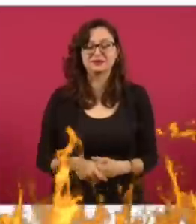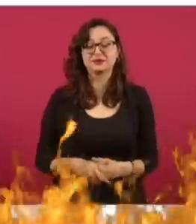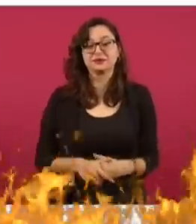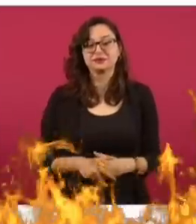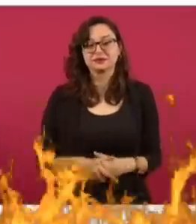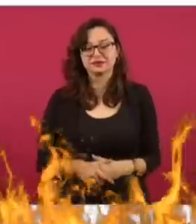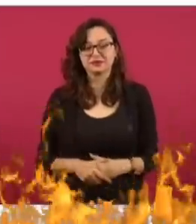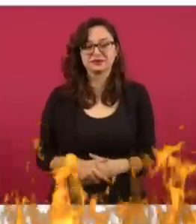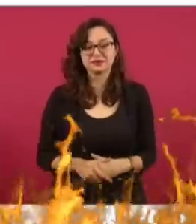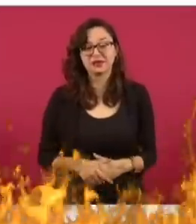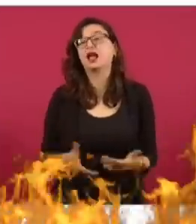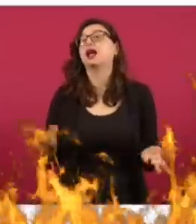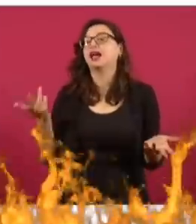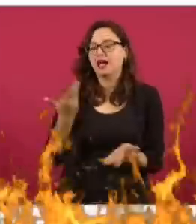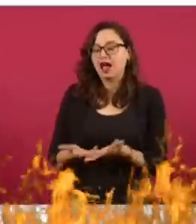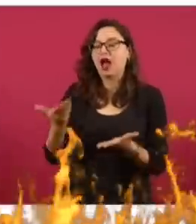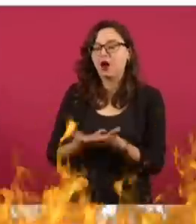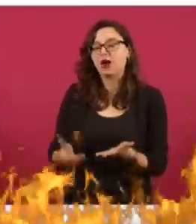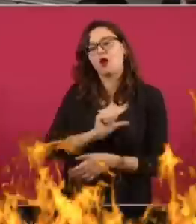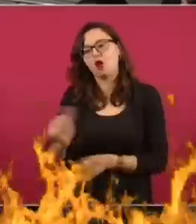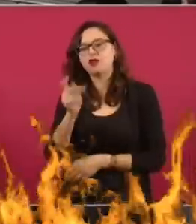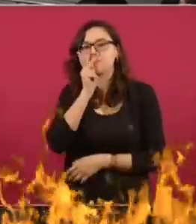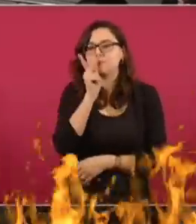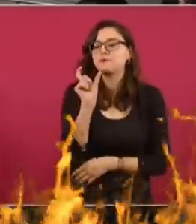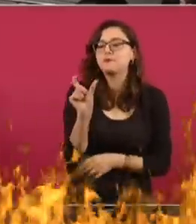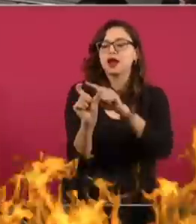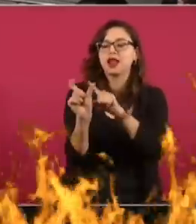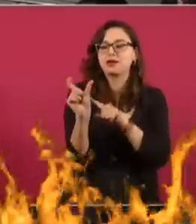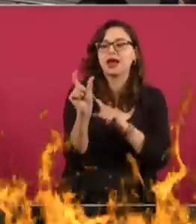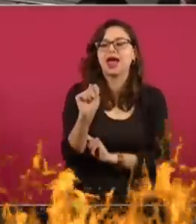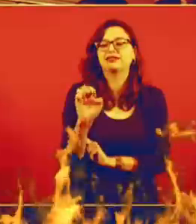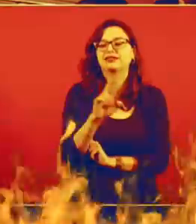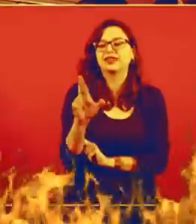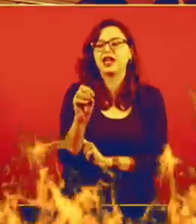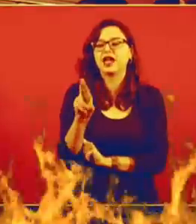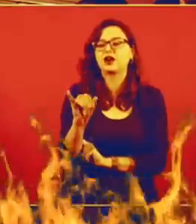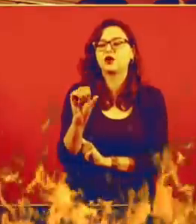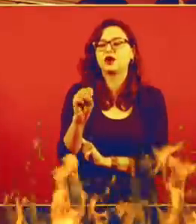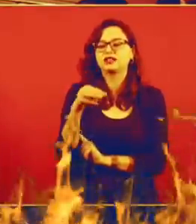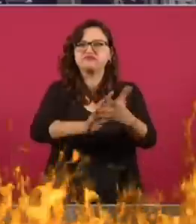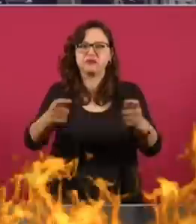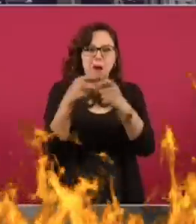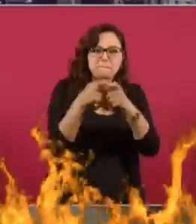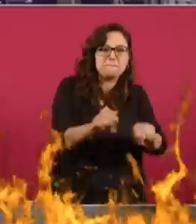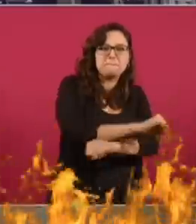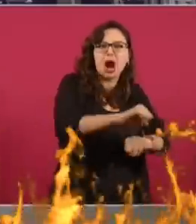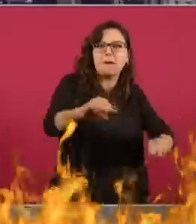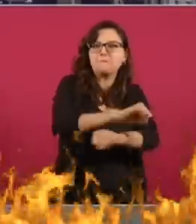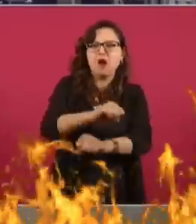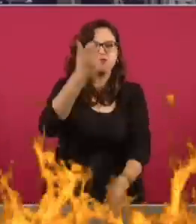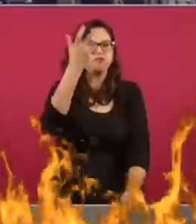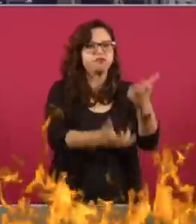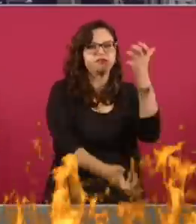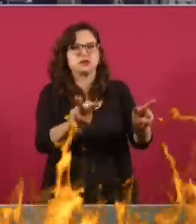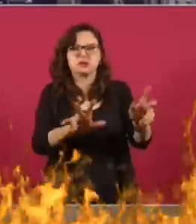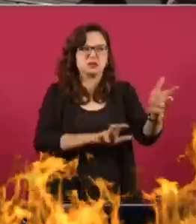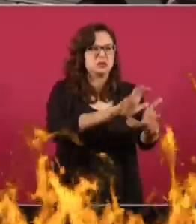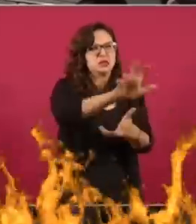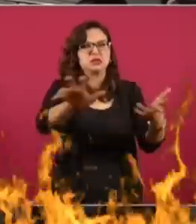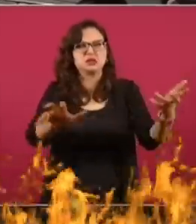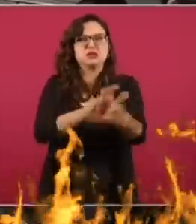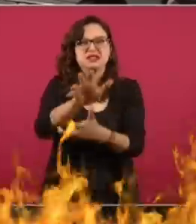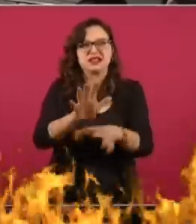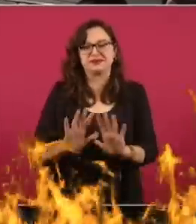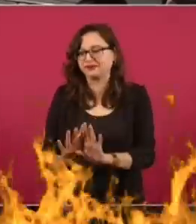Que el terrorismo, porque eso es lo otro. Recomiendan usar la palabra terrorismo. La estrategia de incendiar al país